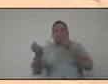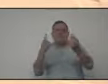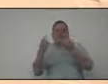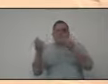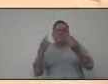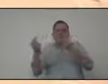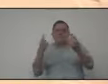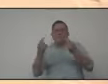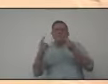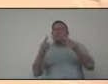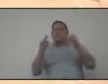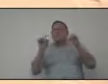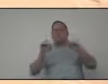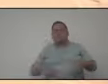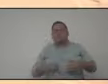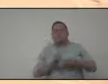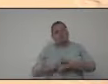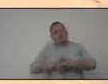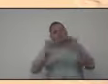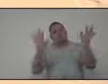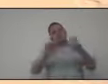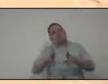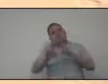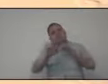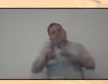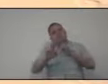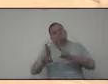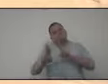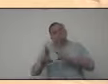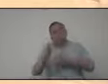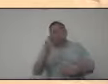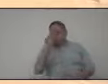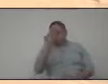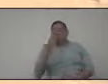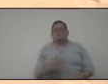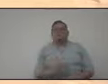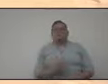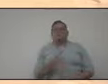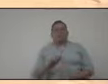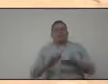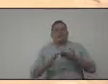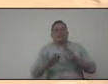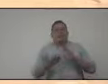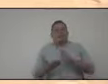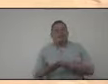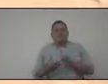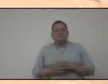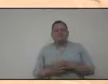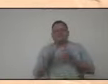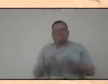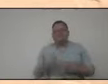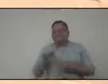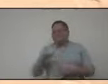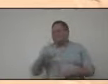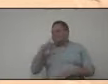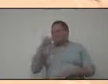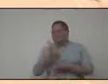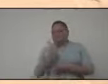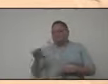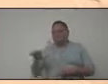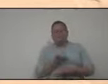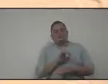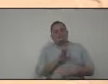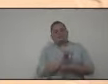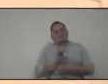también estarán preguntando, como siempre, respuestas de cara a la comunidad por parte de nuestra gerente y de todas las